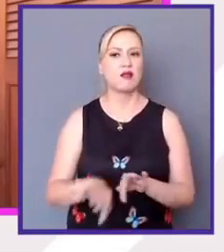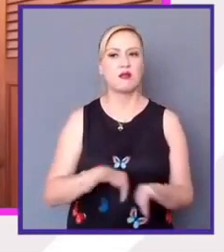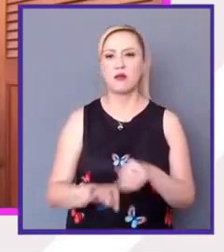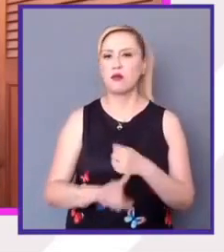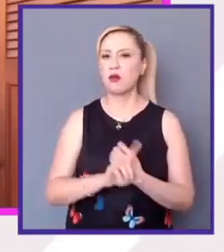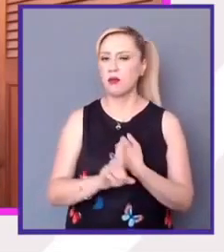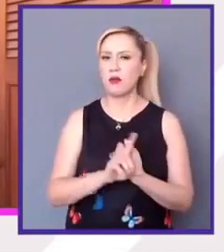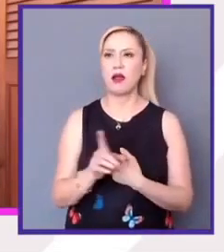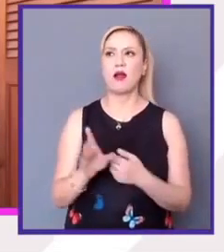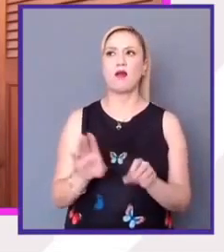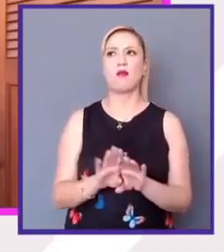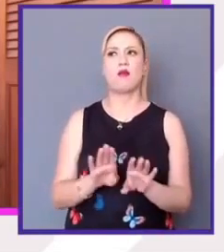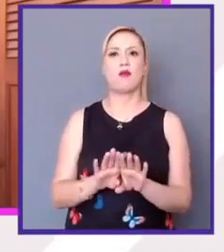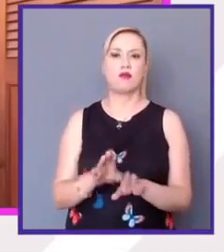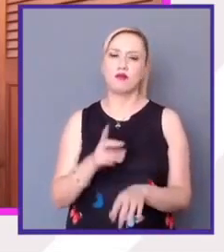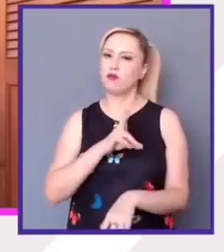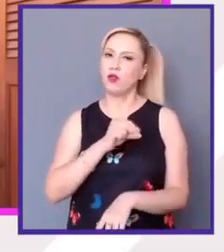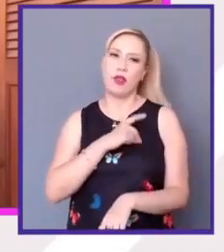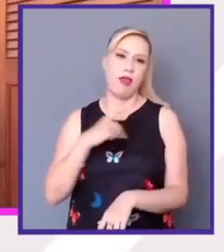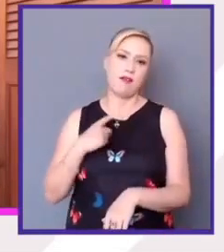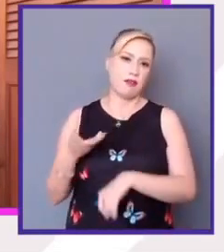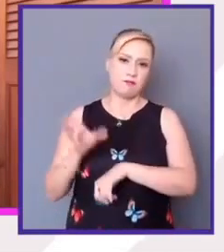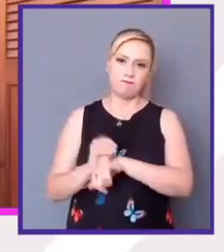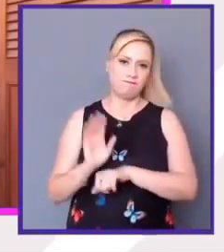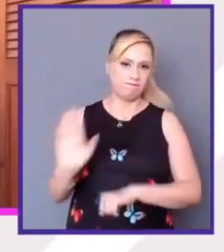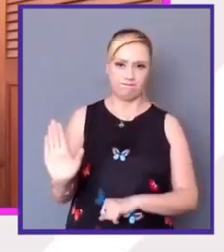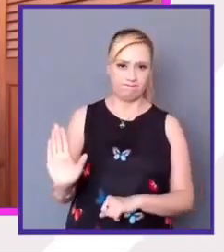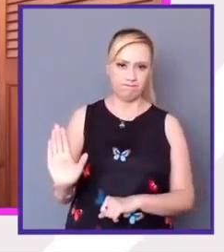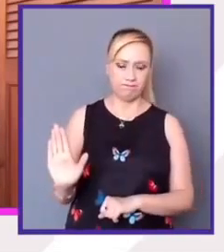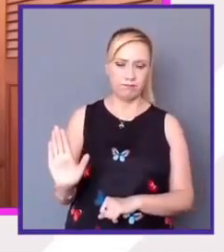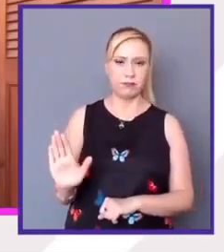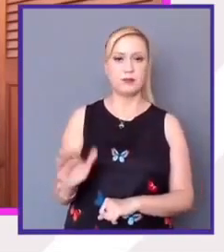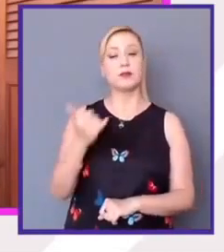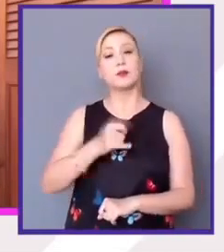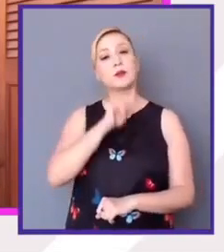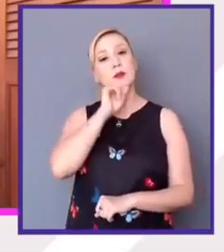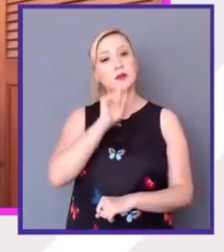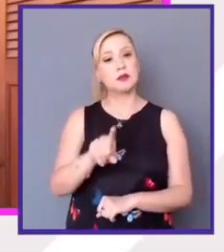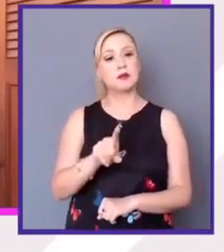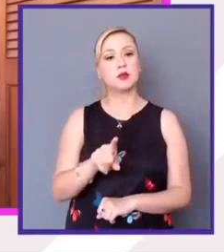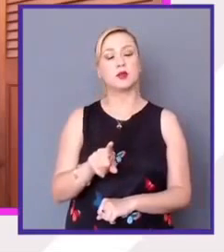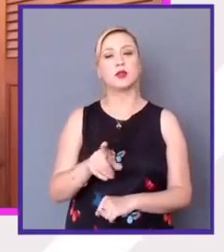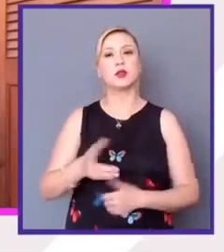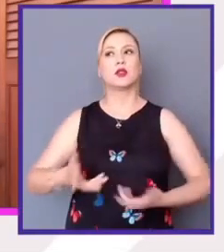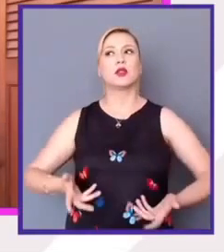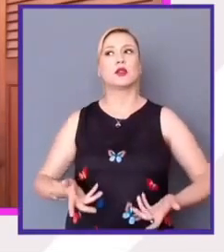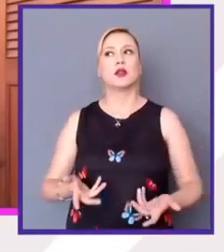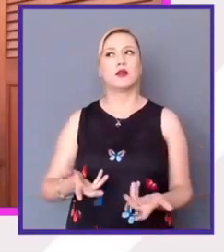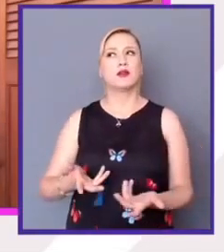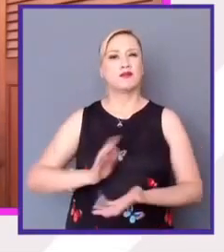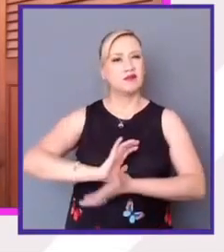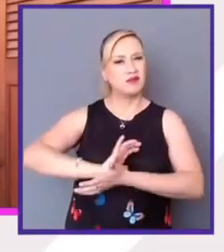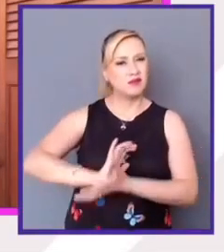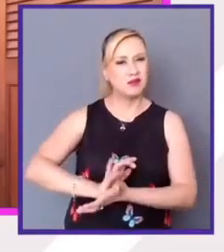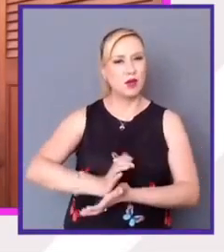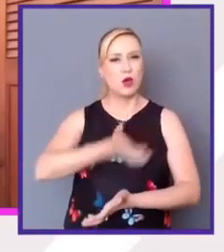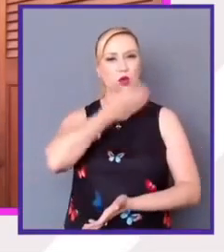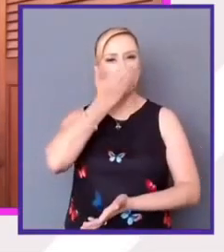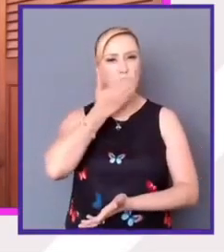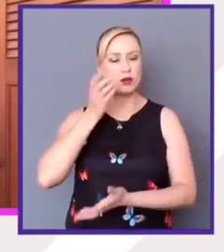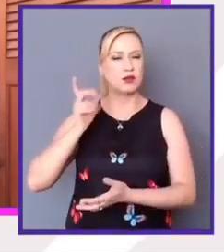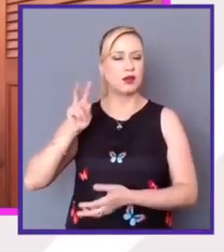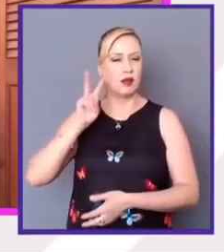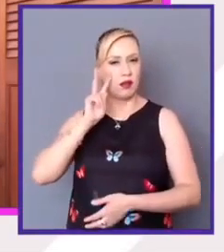condenarlo tajantemente, ¿no? Y justo esto también nos ayuda a no solo hablar de conductas discriminatorias, sino también